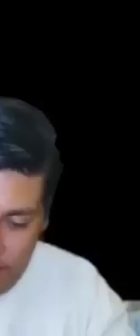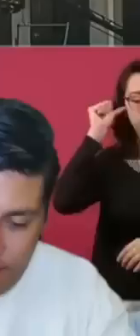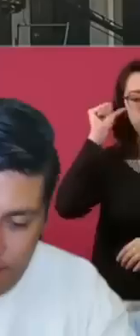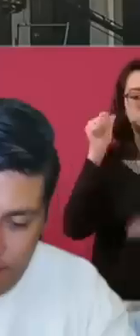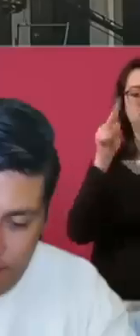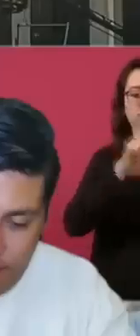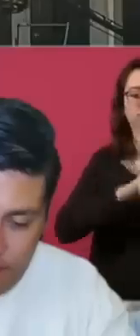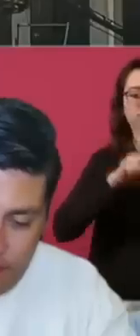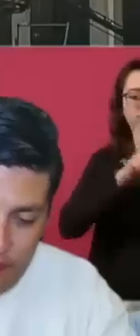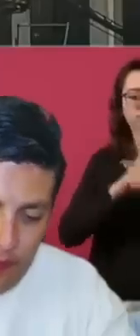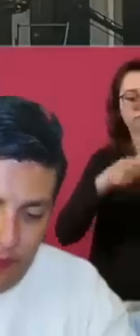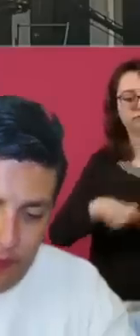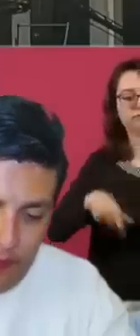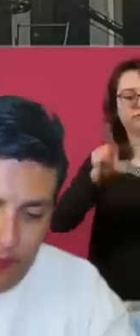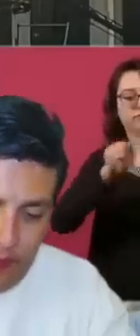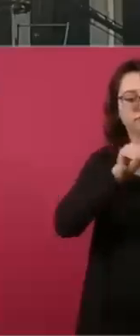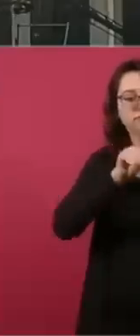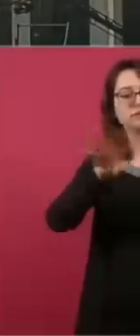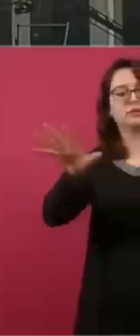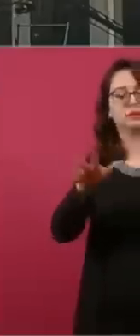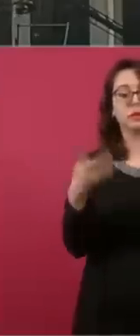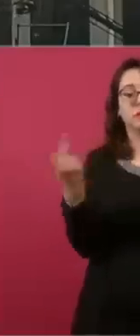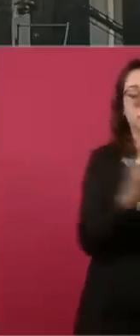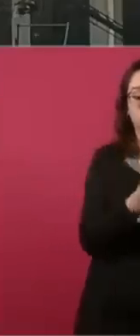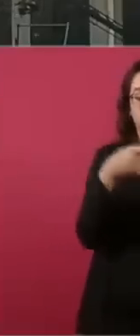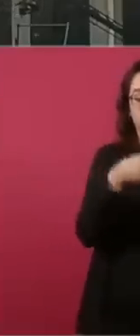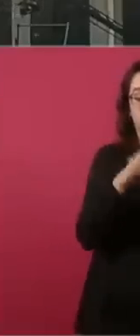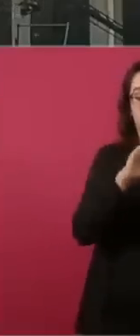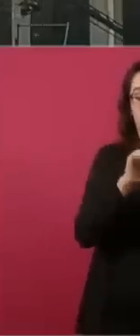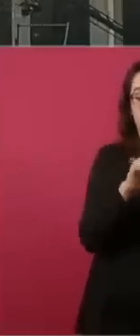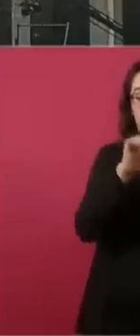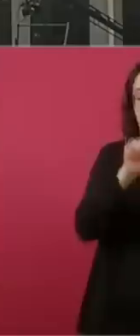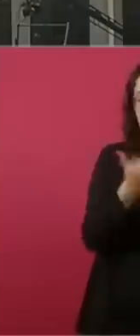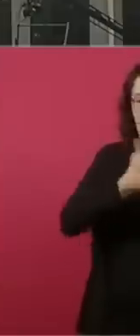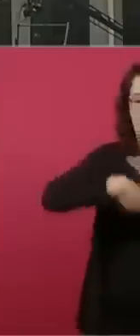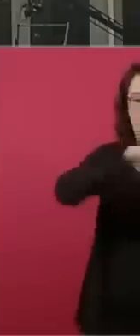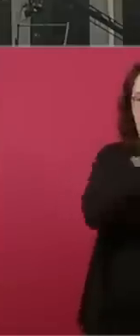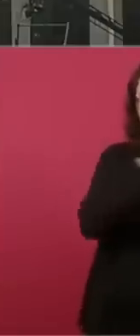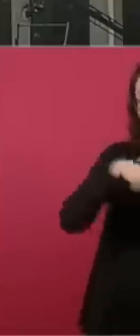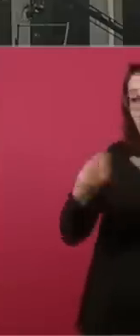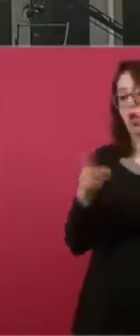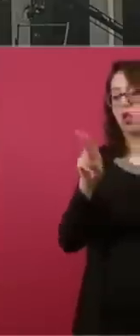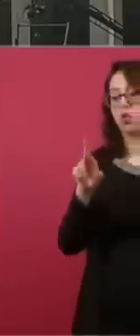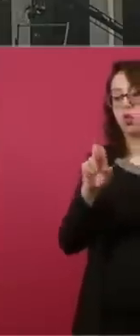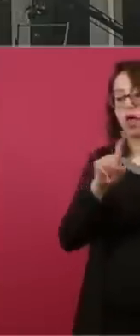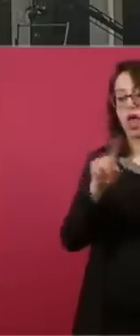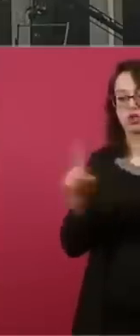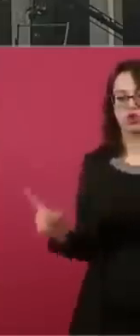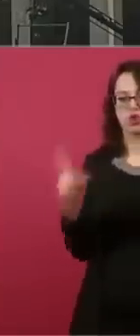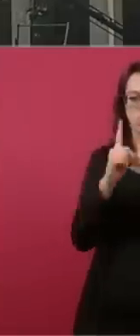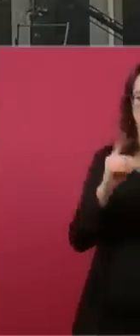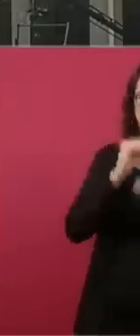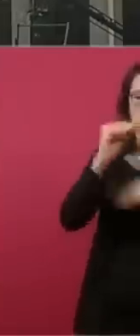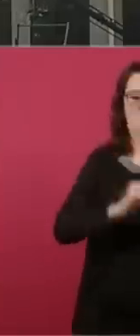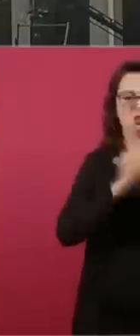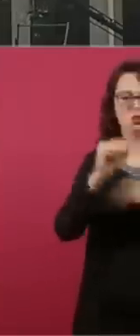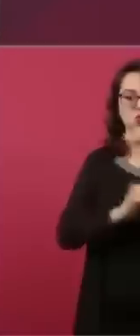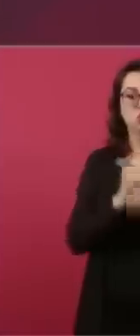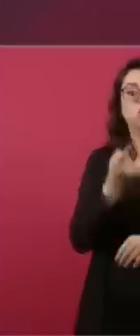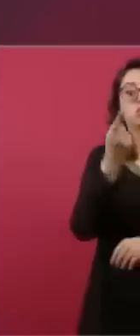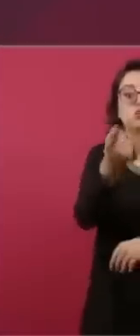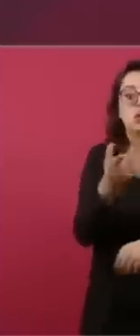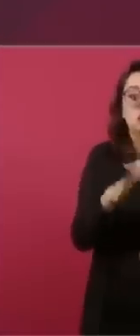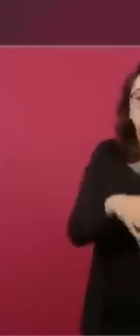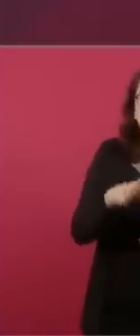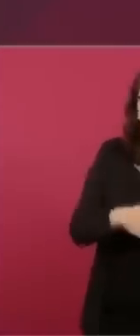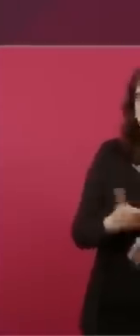Que aparece Claudia Sheinbaum, que se ve molesta con Alfonso Durazo. ¿Haría otro llamado a la unidad? No me puedo meter en eso,